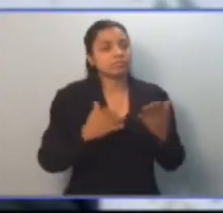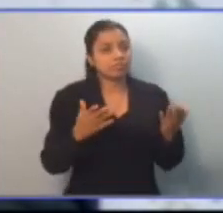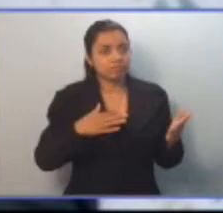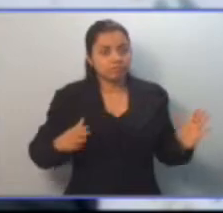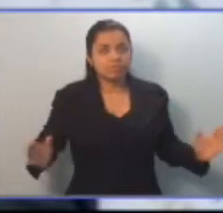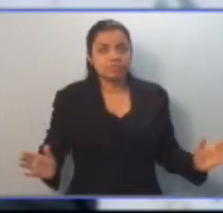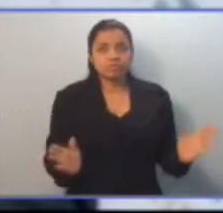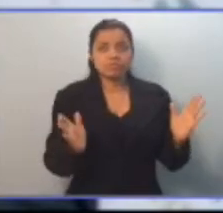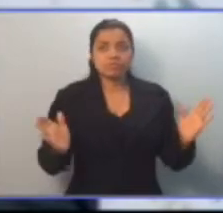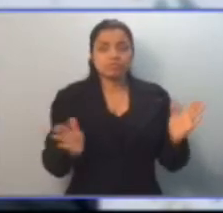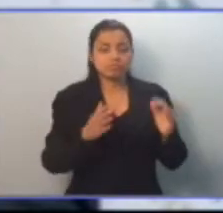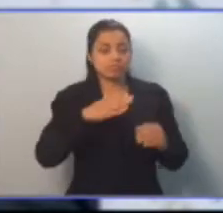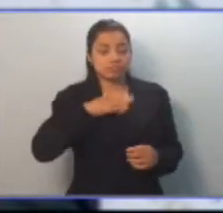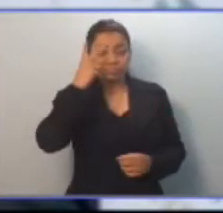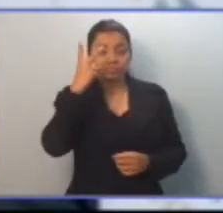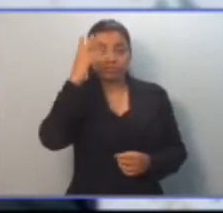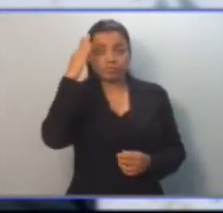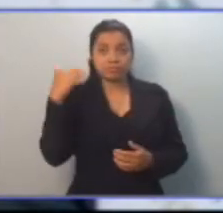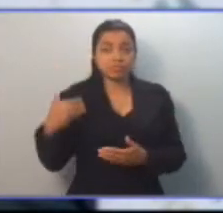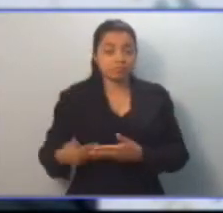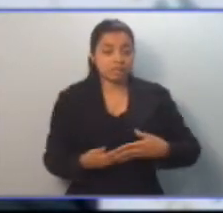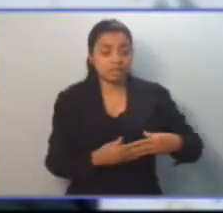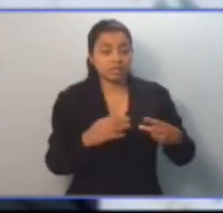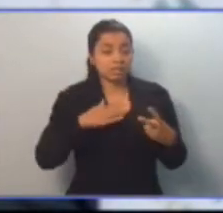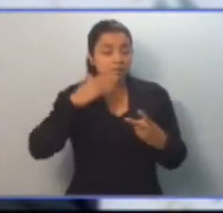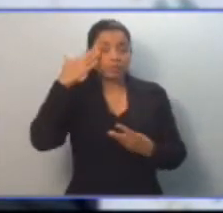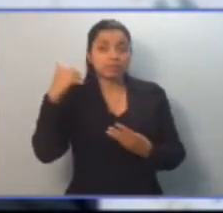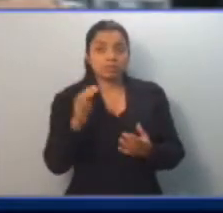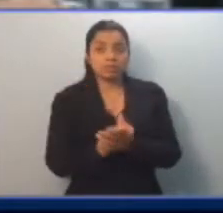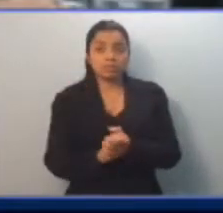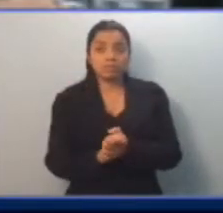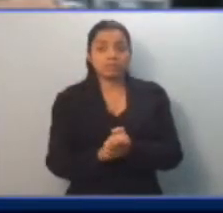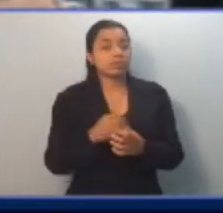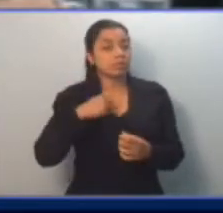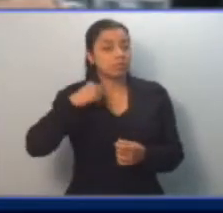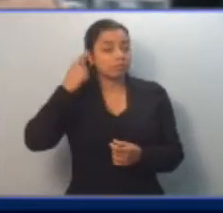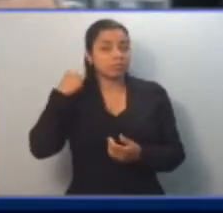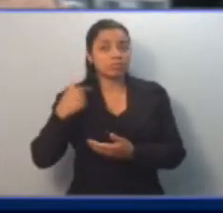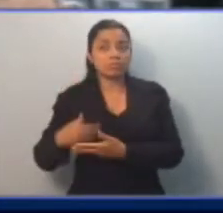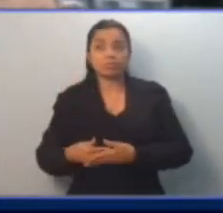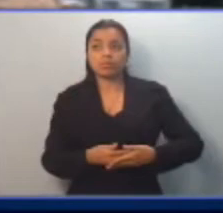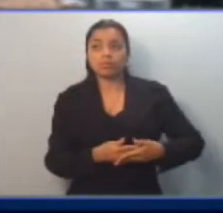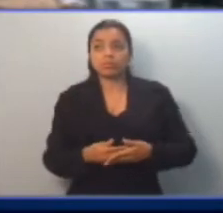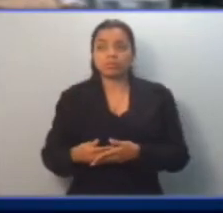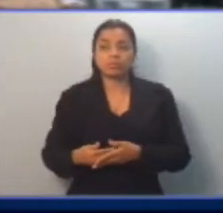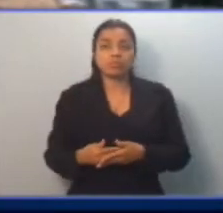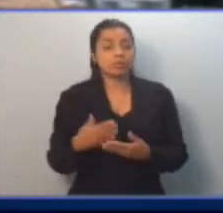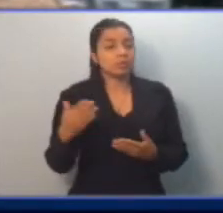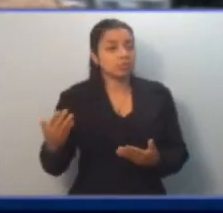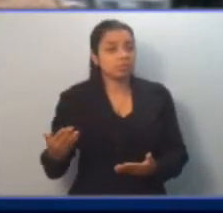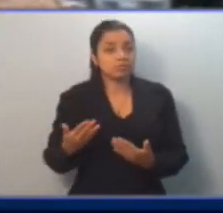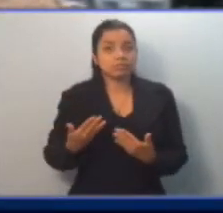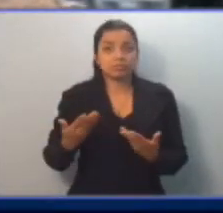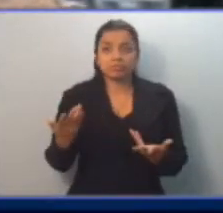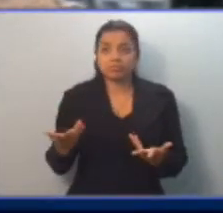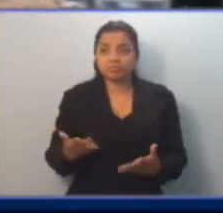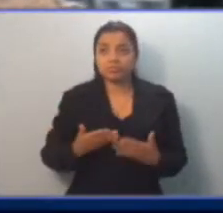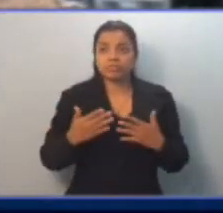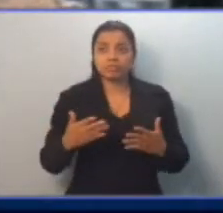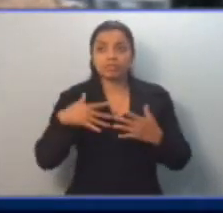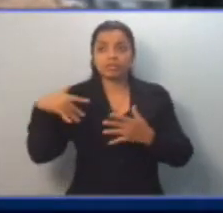Me motiva mis dos hijas, mi esposa, mi hijo, me motiva el